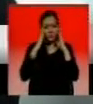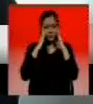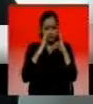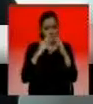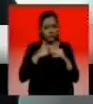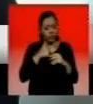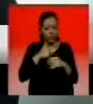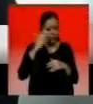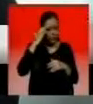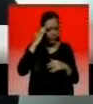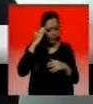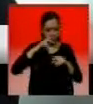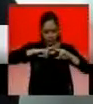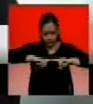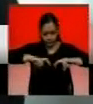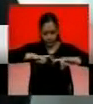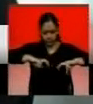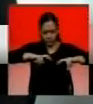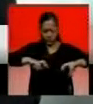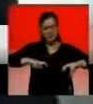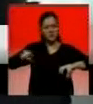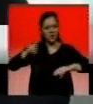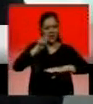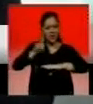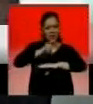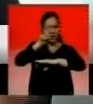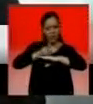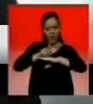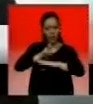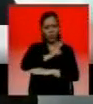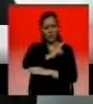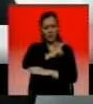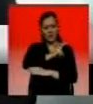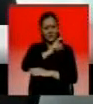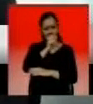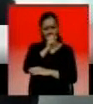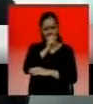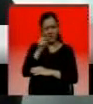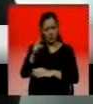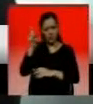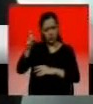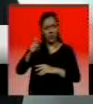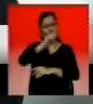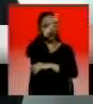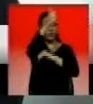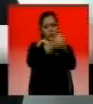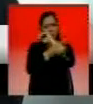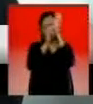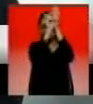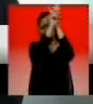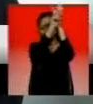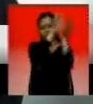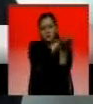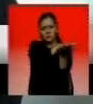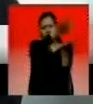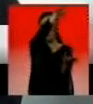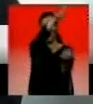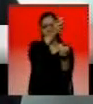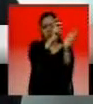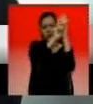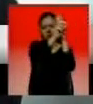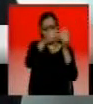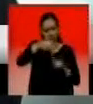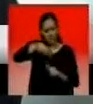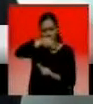la participación de directivos, la participación de las propias universidades en relaciones comerciales, en inversiones,